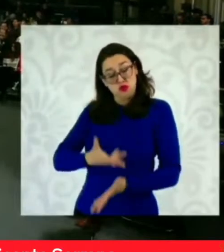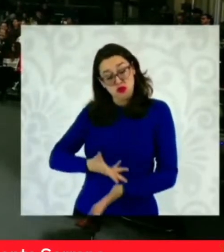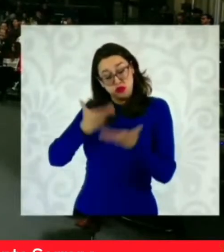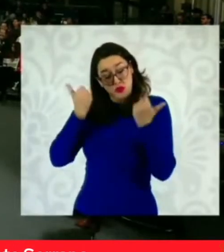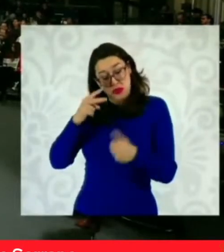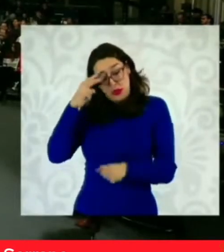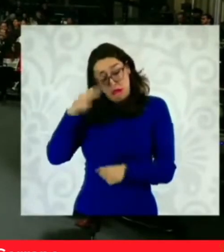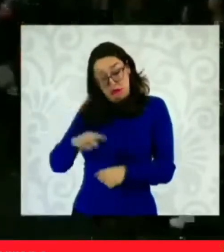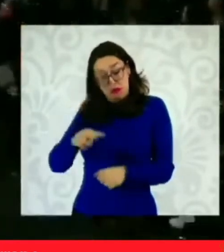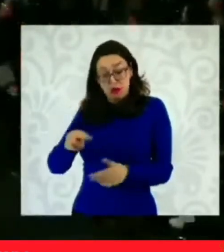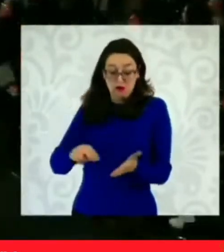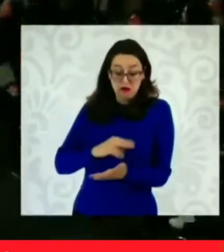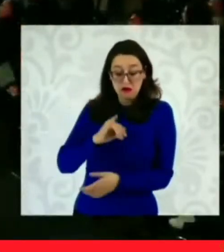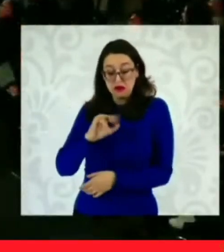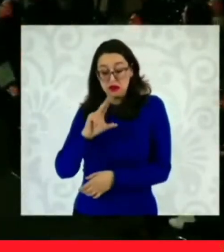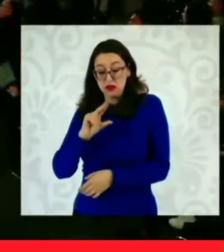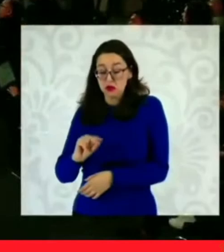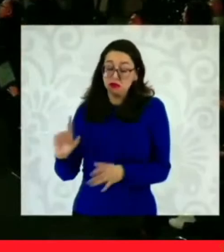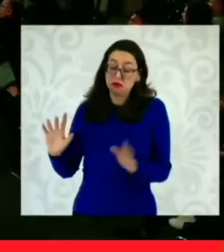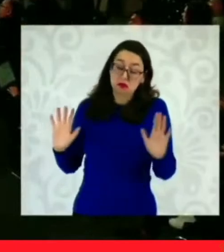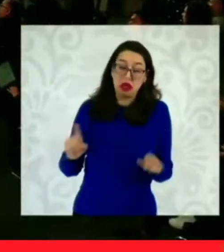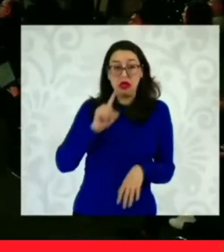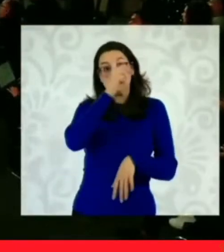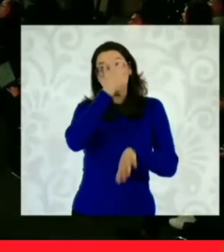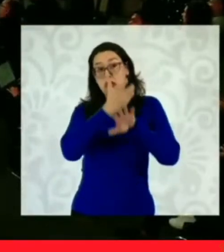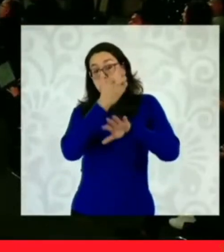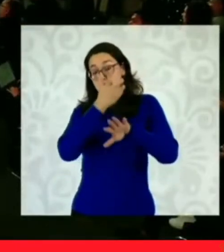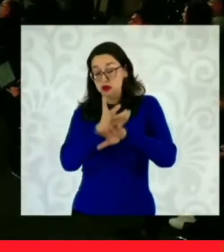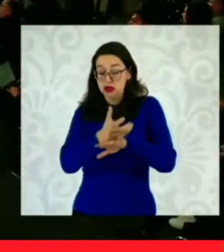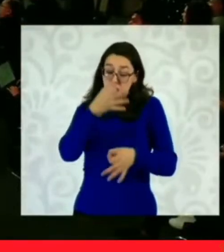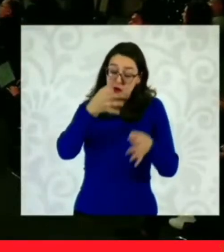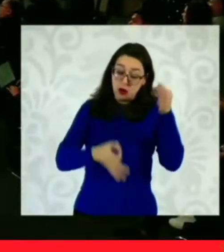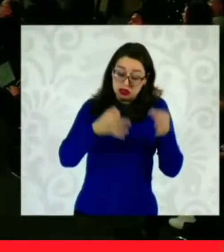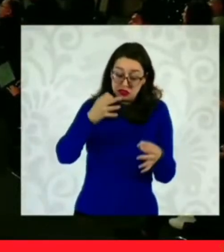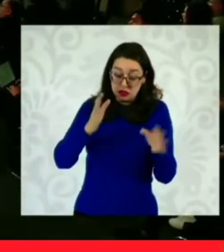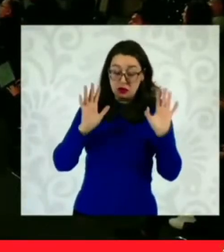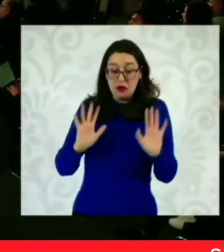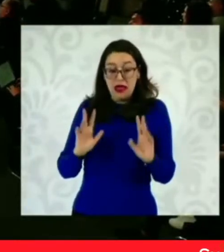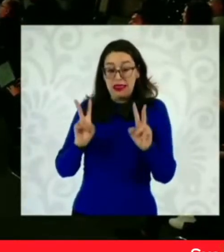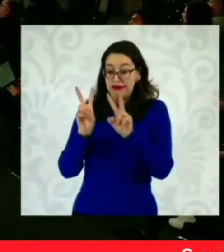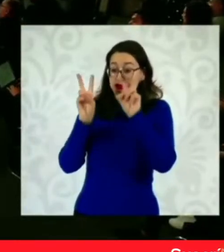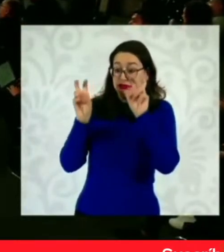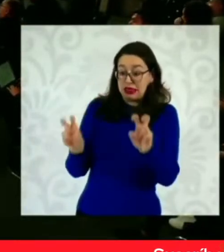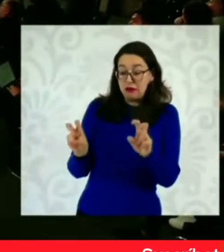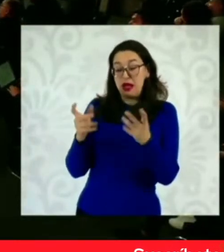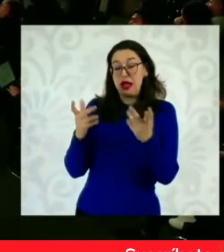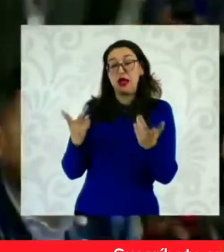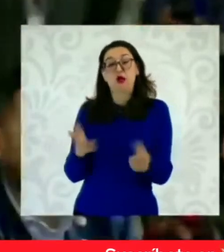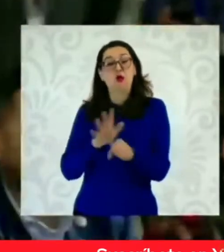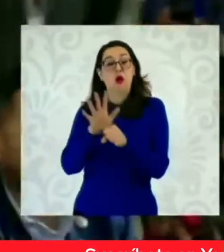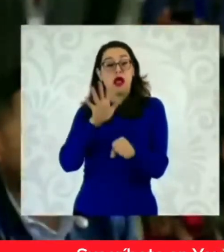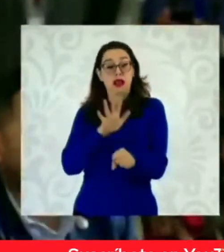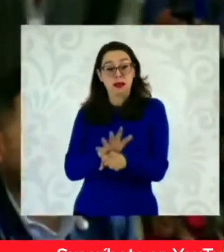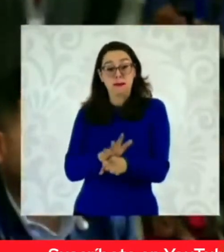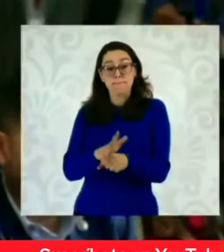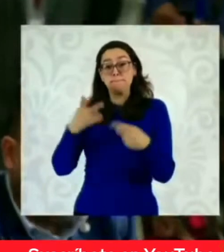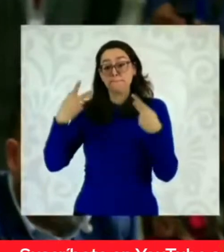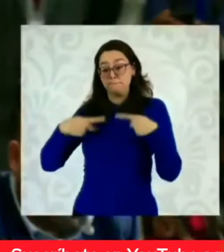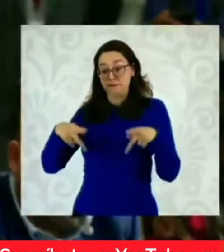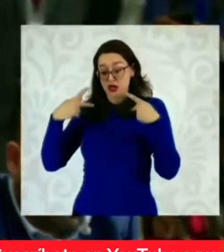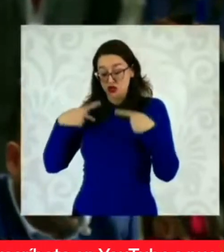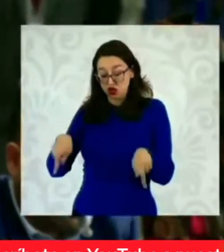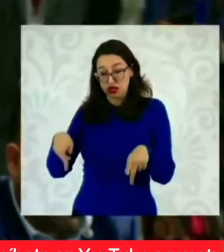que va a terminar en la Suprema Corte de Justicia de Estados Unidos, que es terminar con la ciudadanía automática,